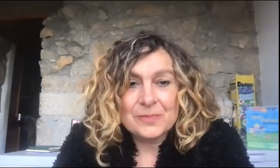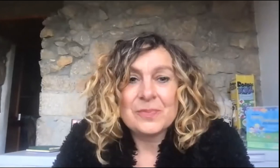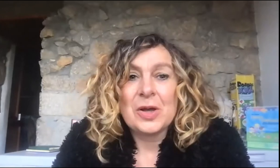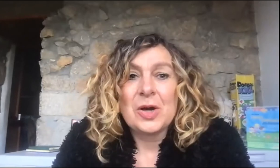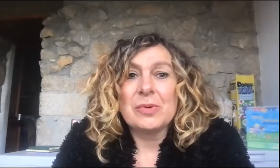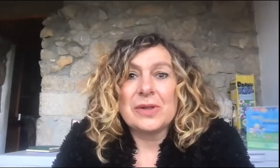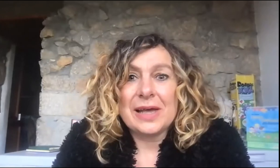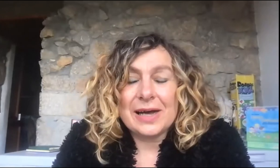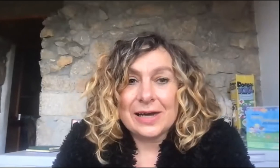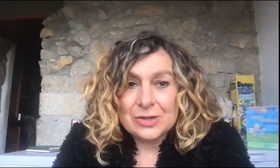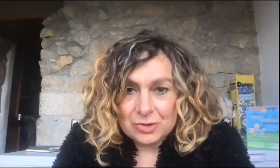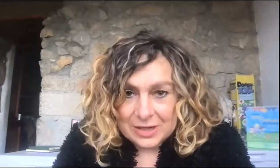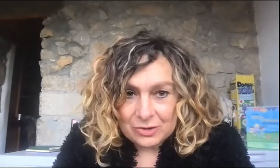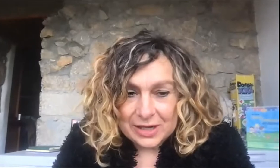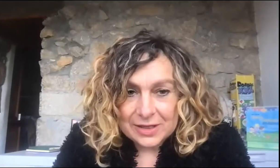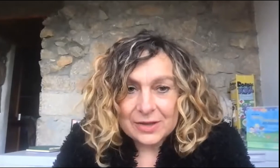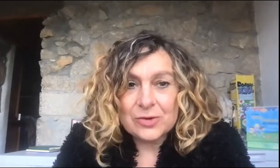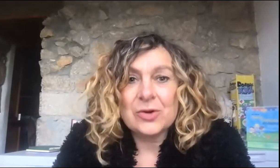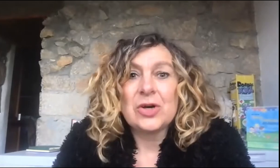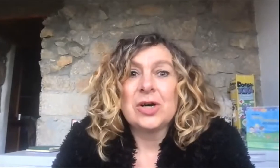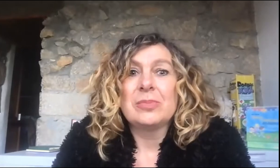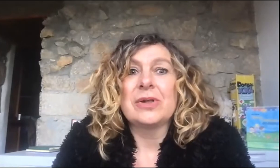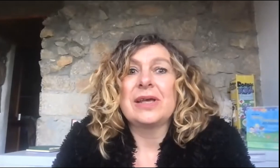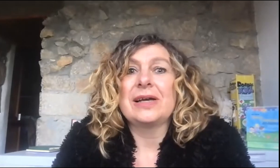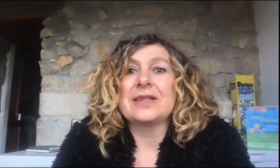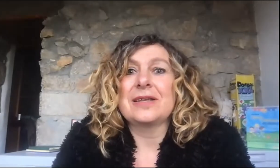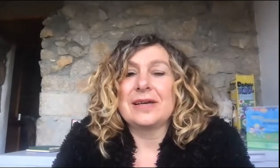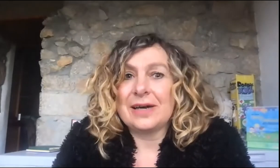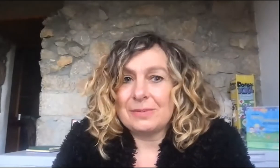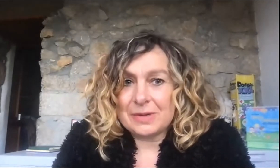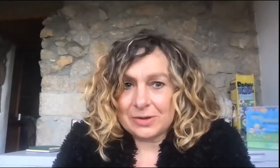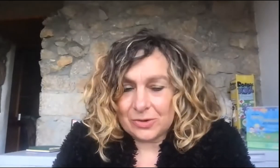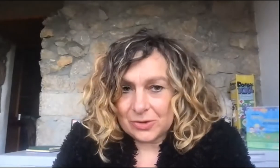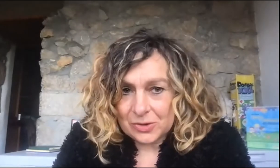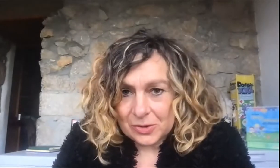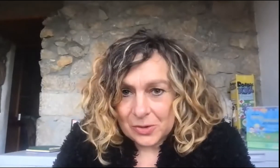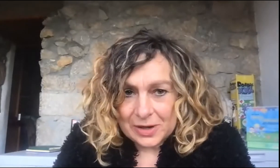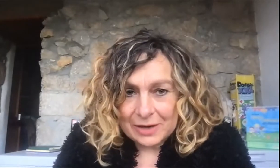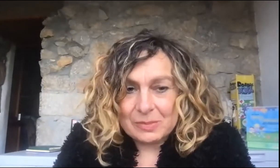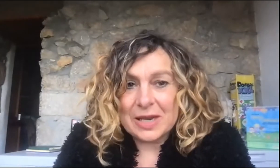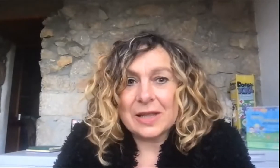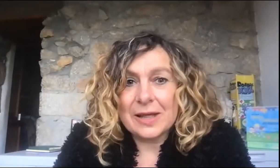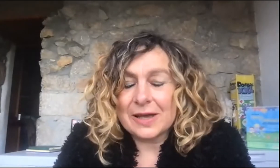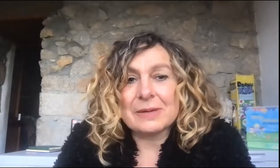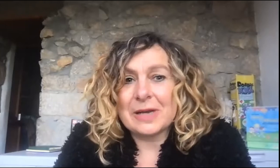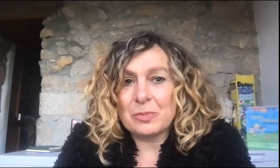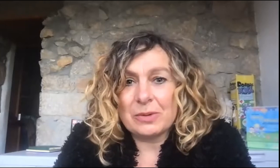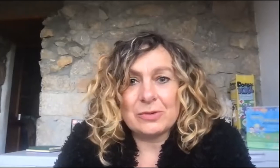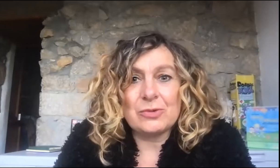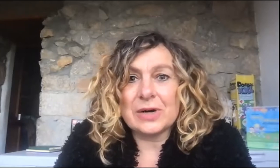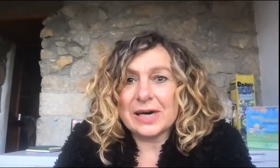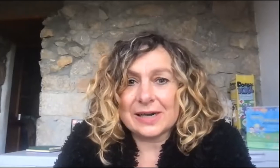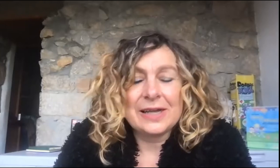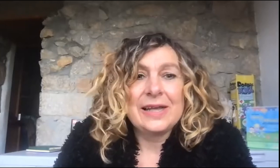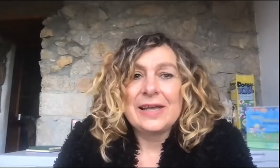institucionalizado, podría no ser escolarizado, podía irse a vivir con la familia que estaba en el pueblo en